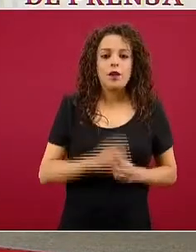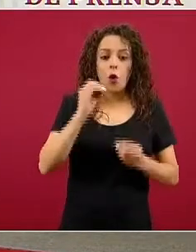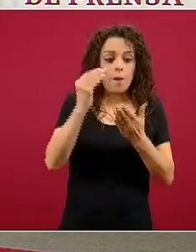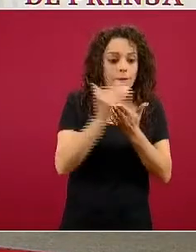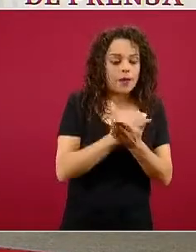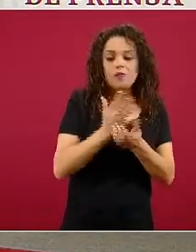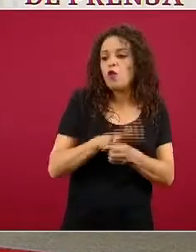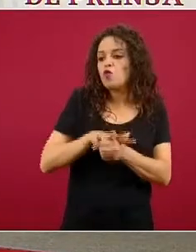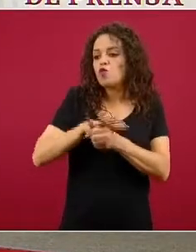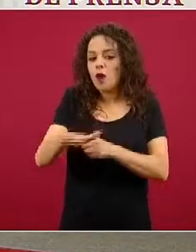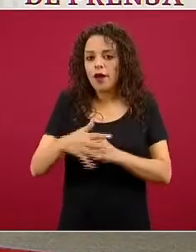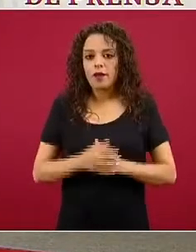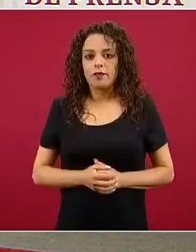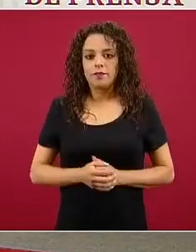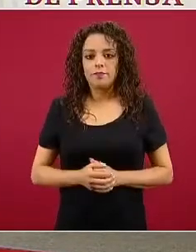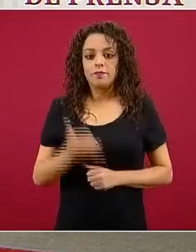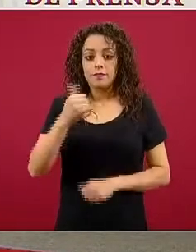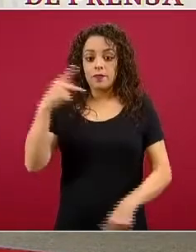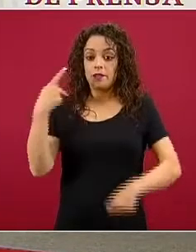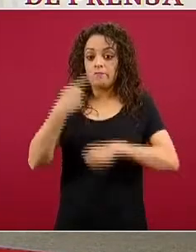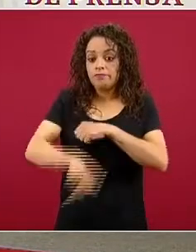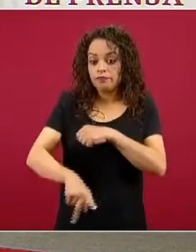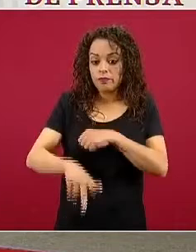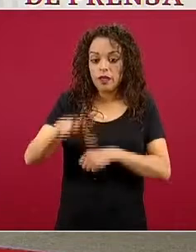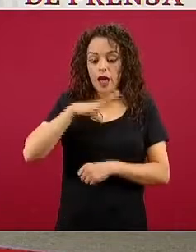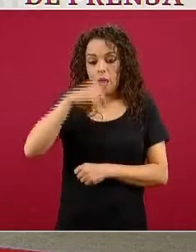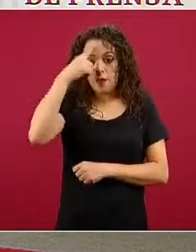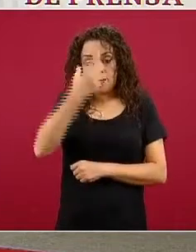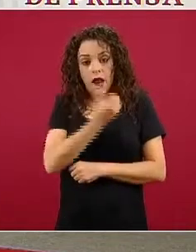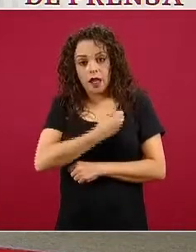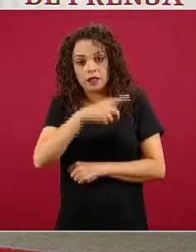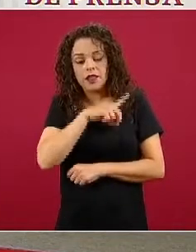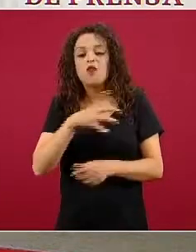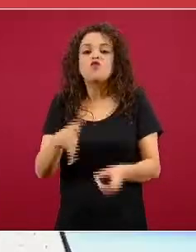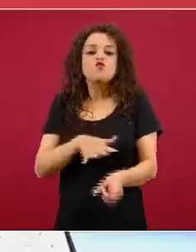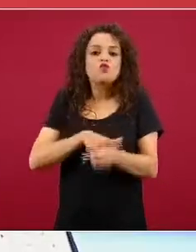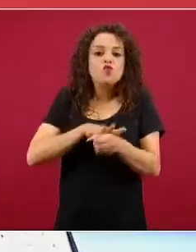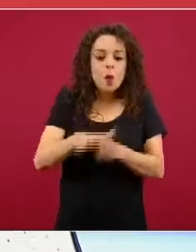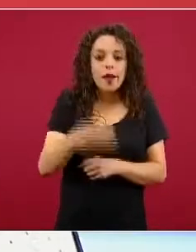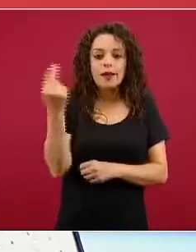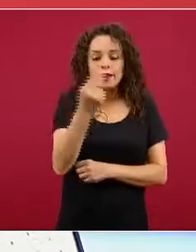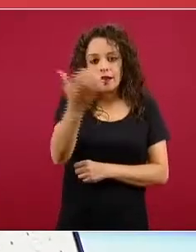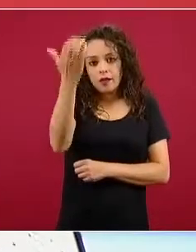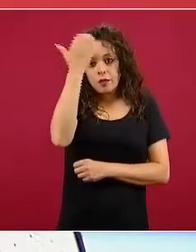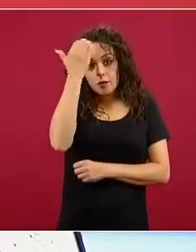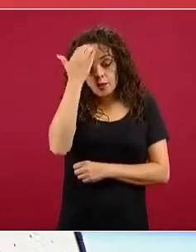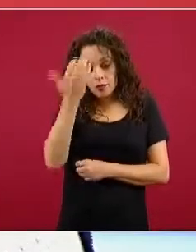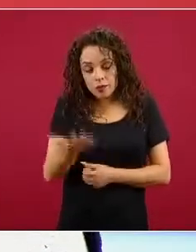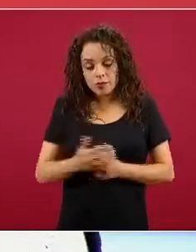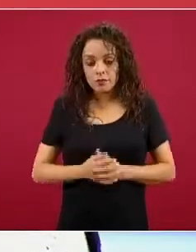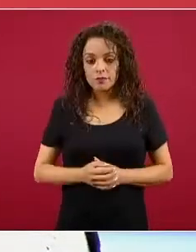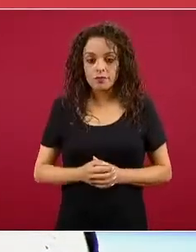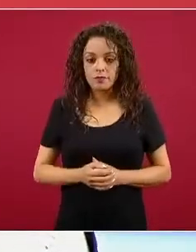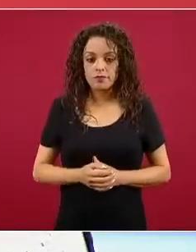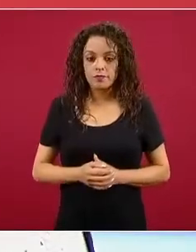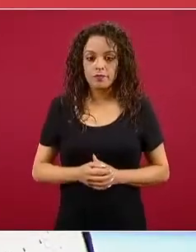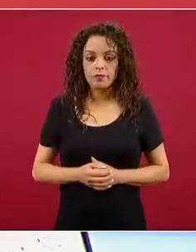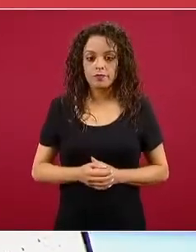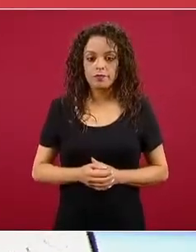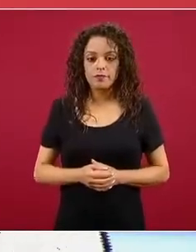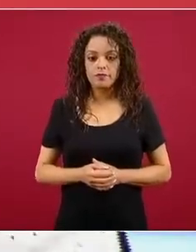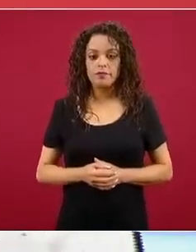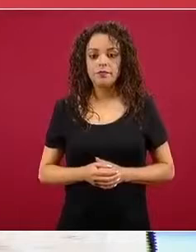riesgos sanitarios, cuáles son nuestros riesgos a la salud. Hay que conocerlos, hay que